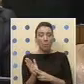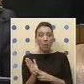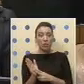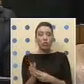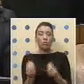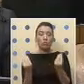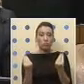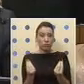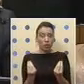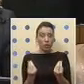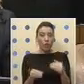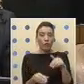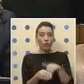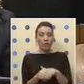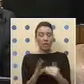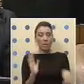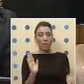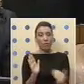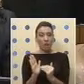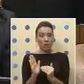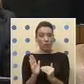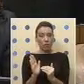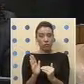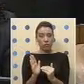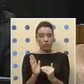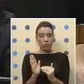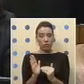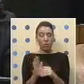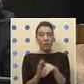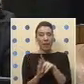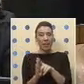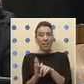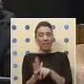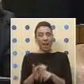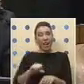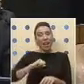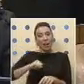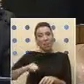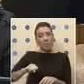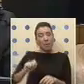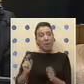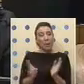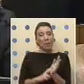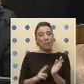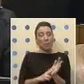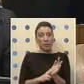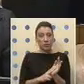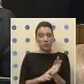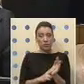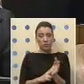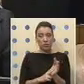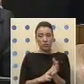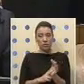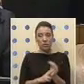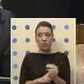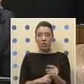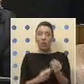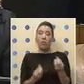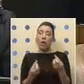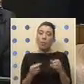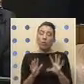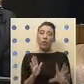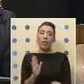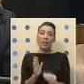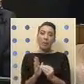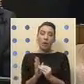efectivo y votaremos a favor la medida de reducir la evasión y la elusión. Consideramos oportuna la